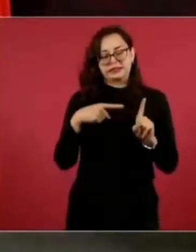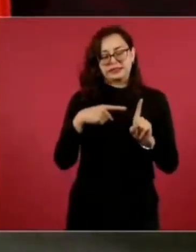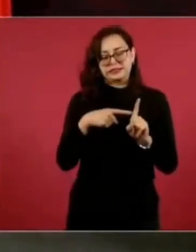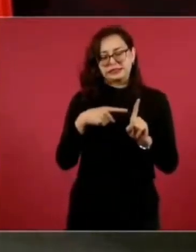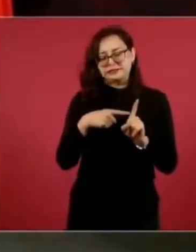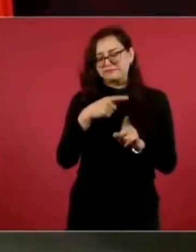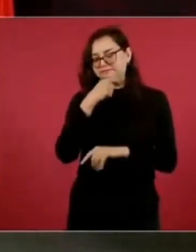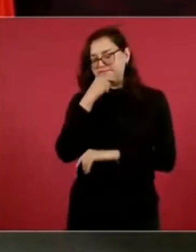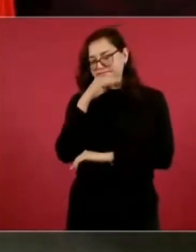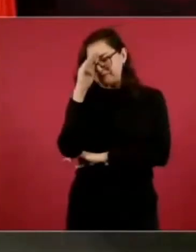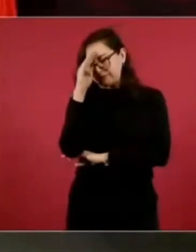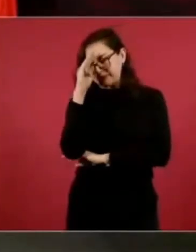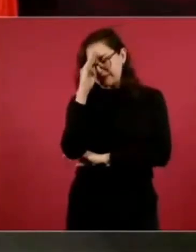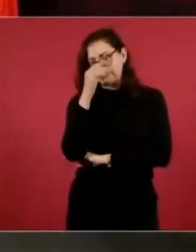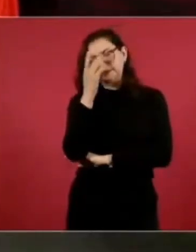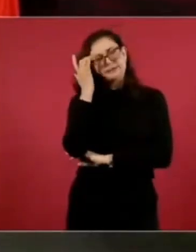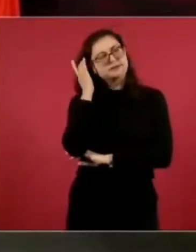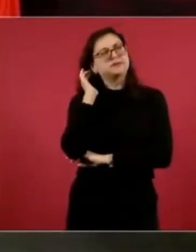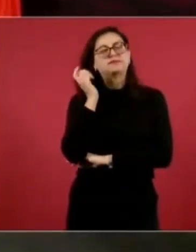qué hacía falta,